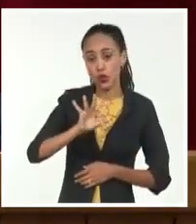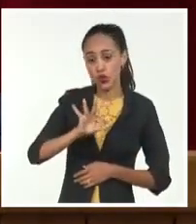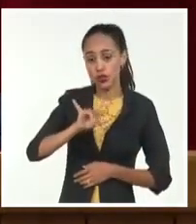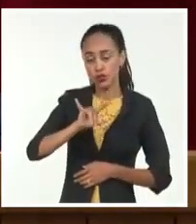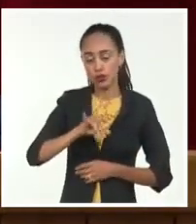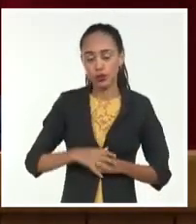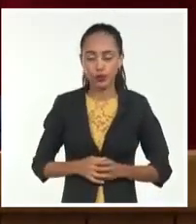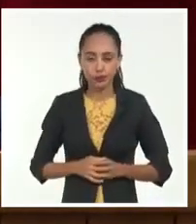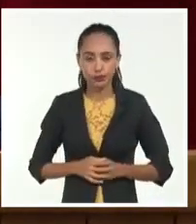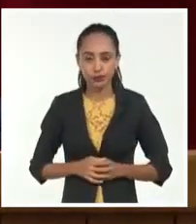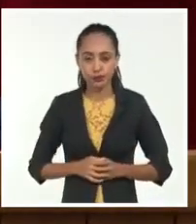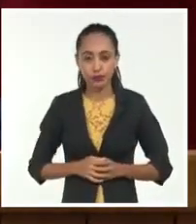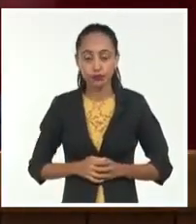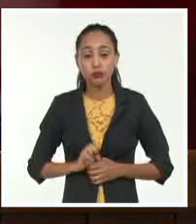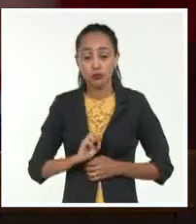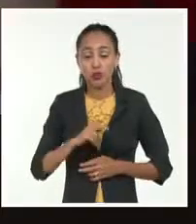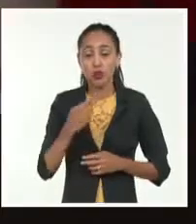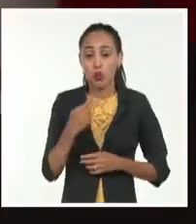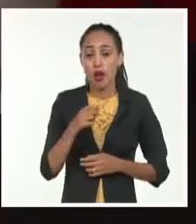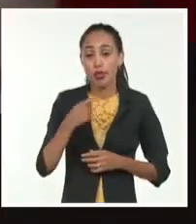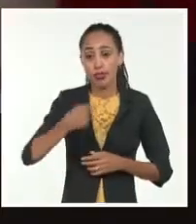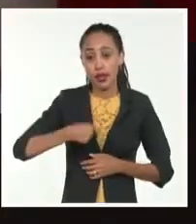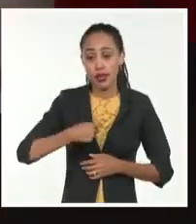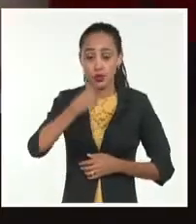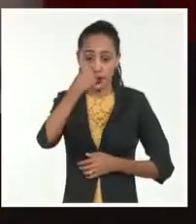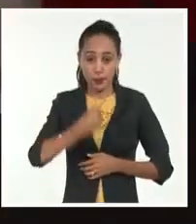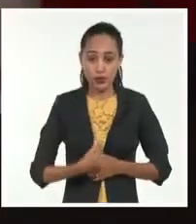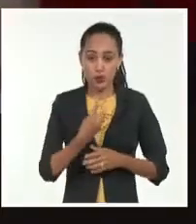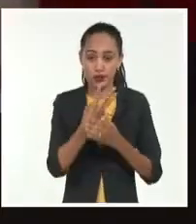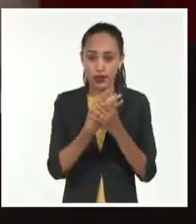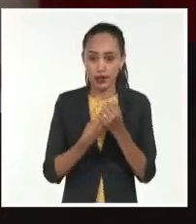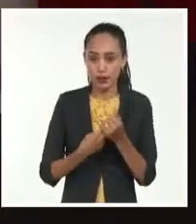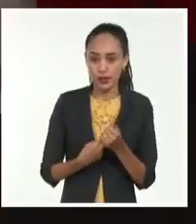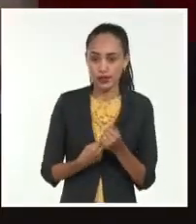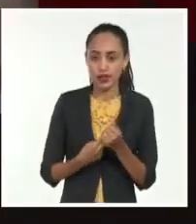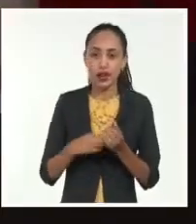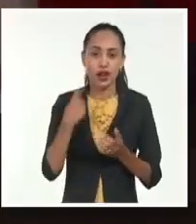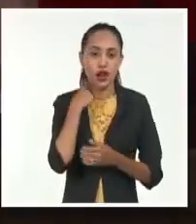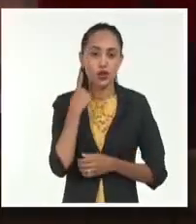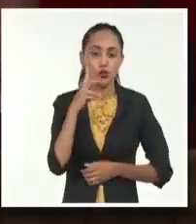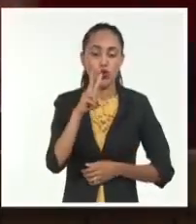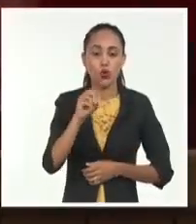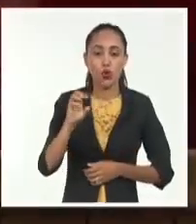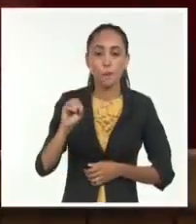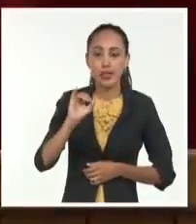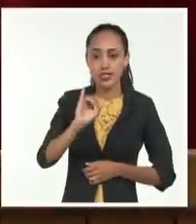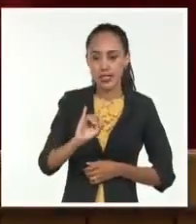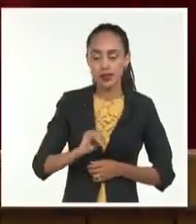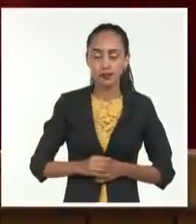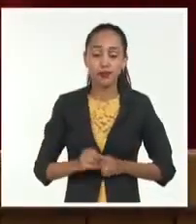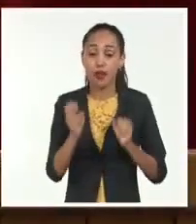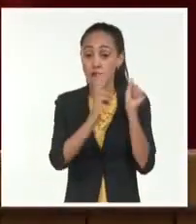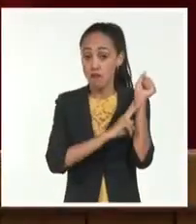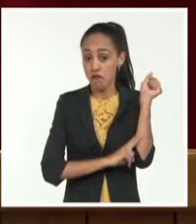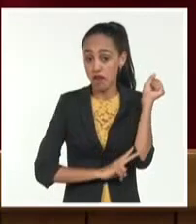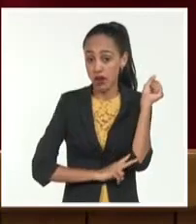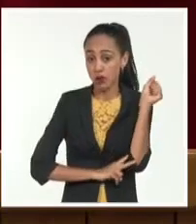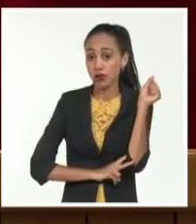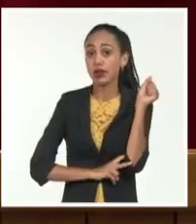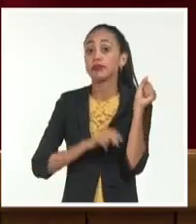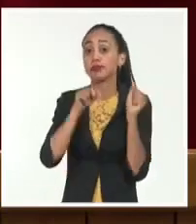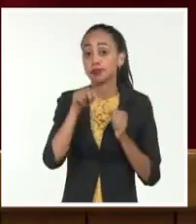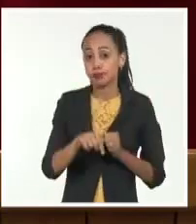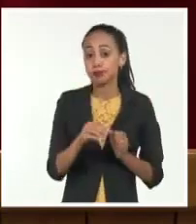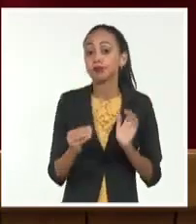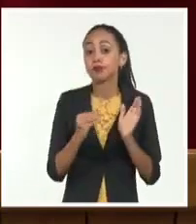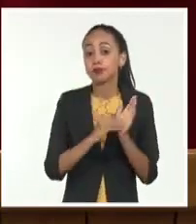1989 y la Convención sobre los Derechos de las Personas con Discapacidad en el 2006, cuyos valores y principios